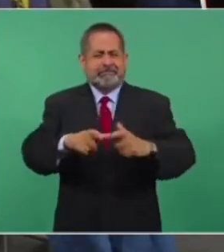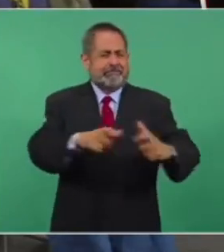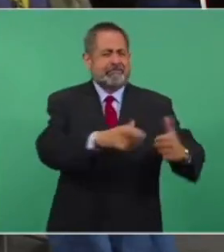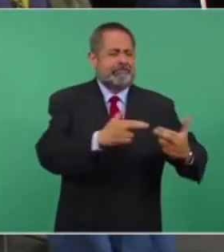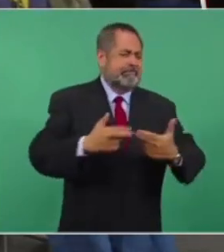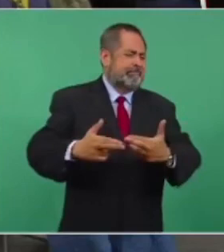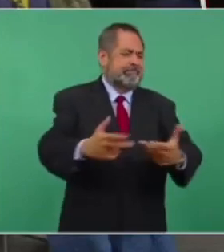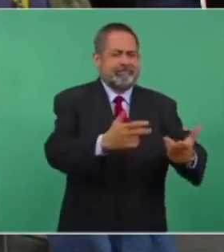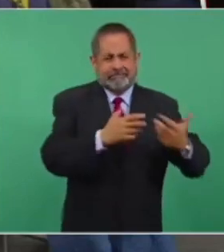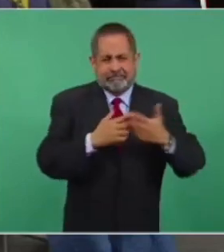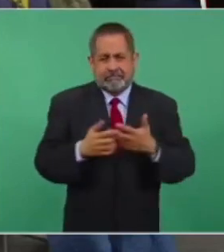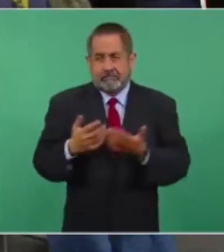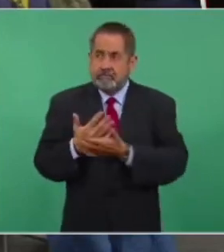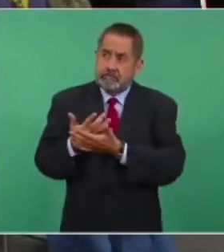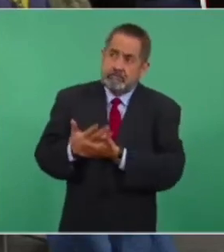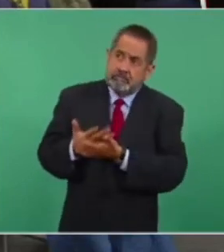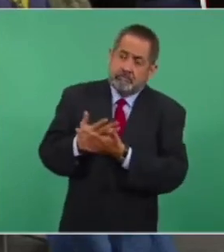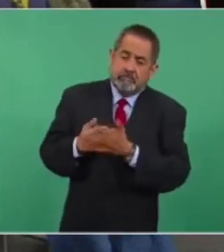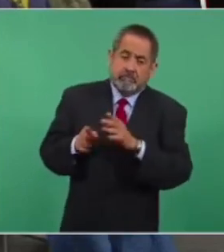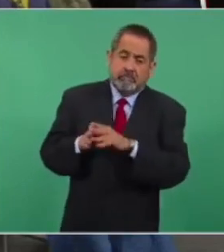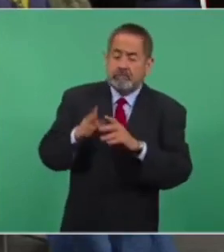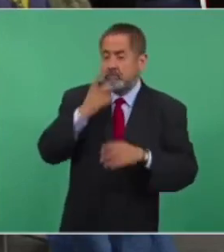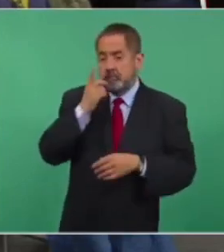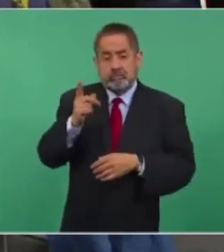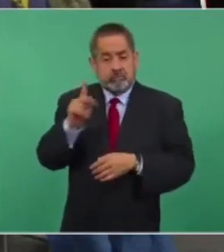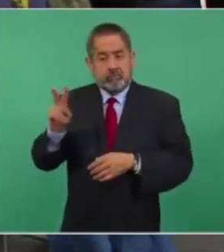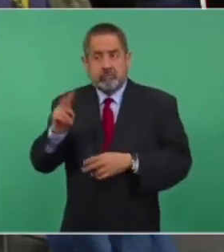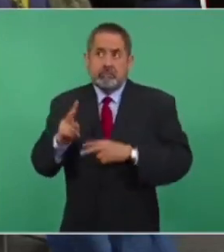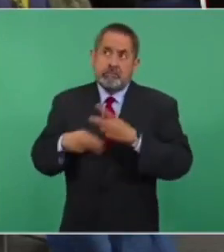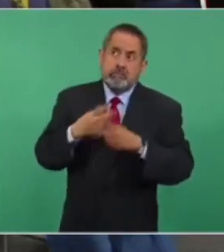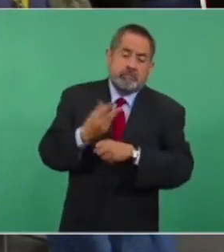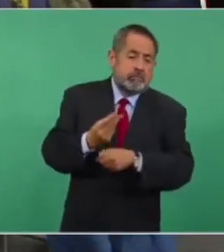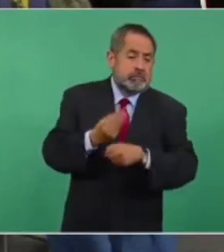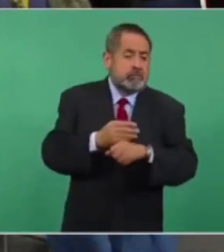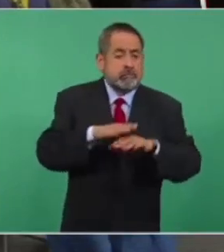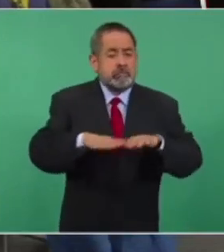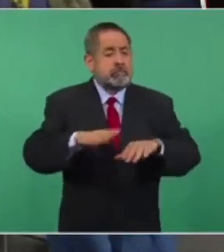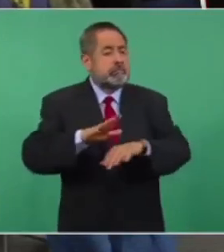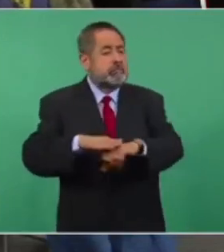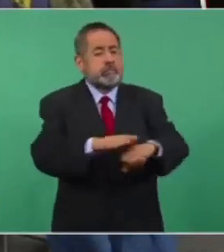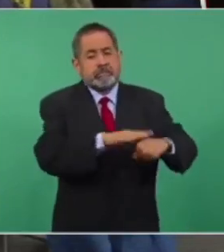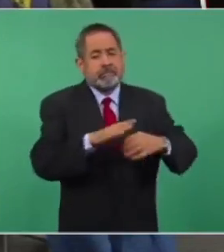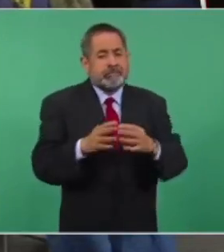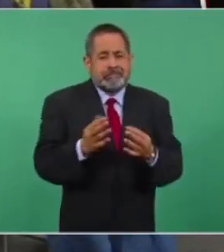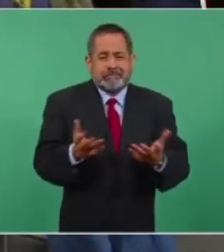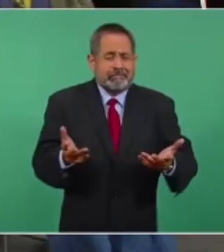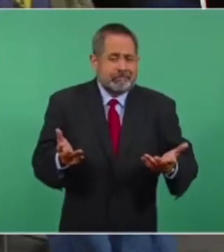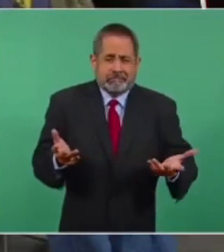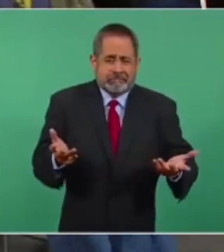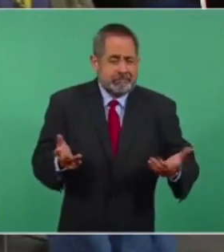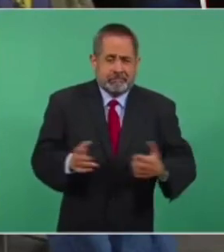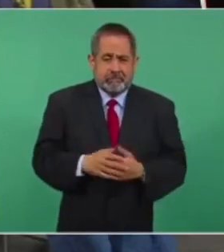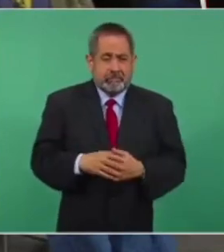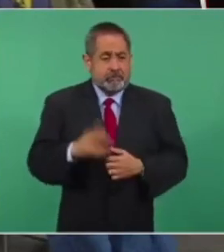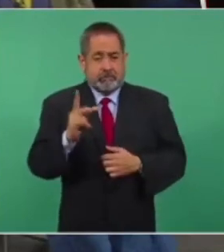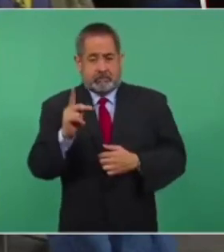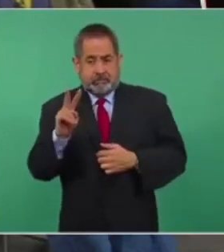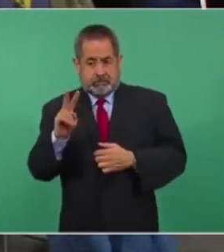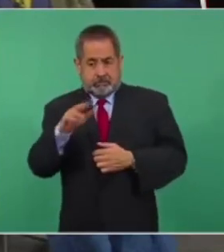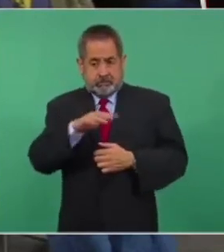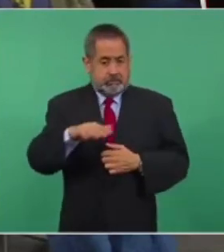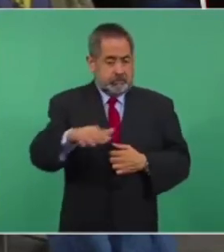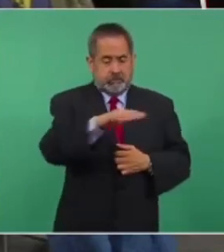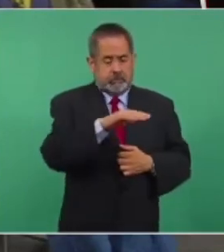que llegue el programa que nos dijo allí en Vallarta para la reparación de baches. En Puerto Vallarta